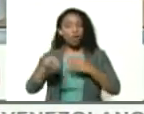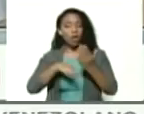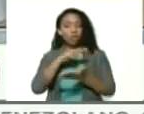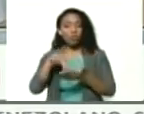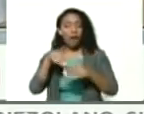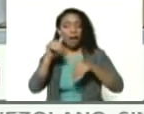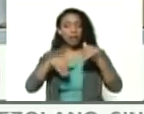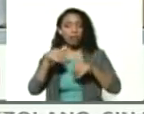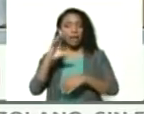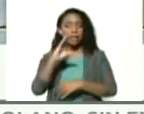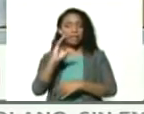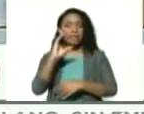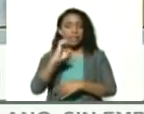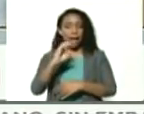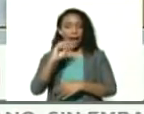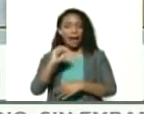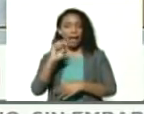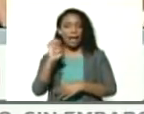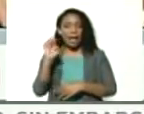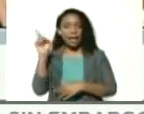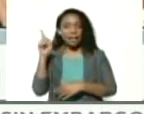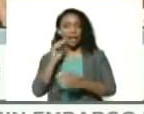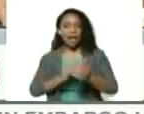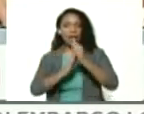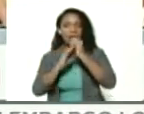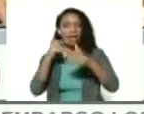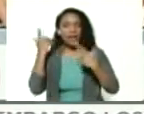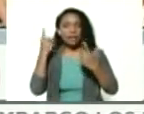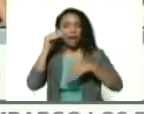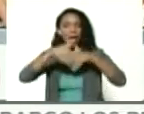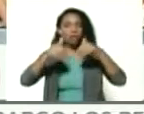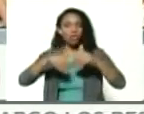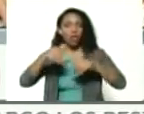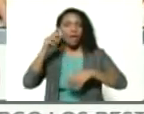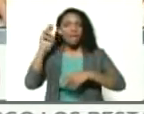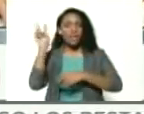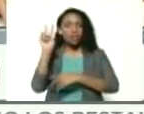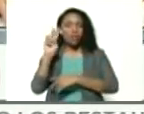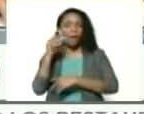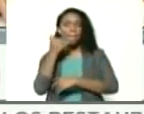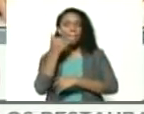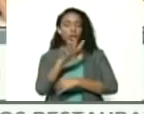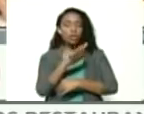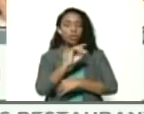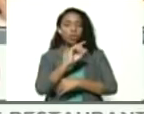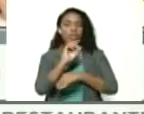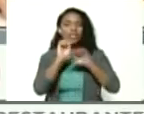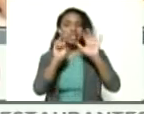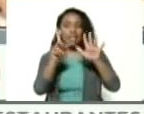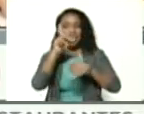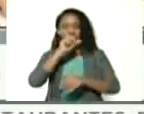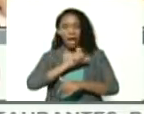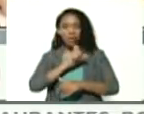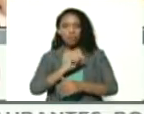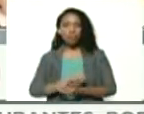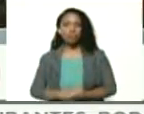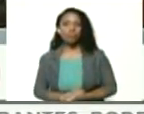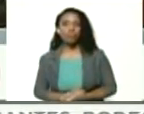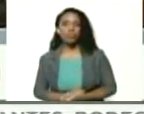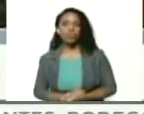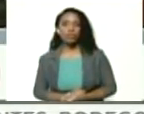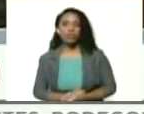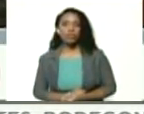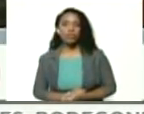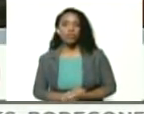va a elegir va a regir las elecciones de Venezuela durante los próximos 7 años.